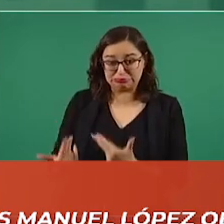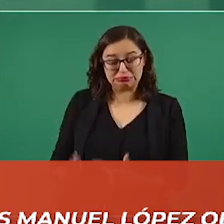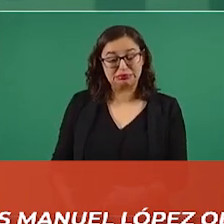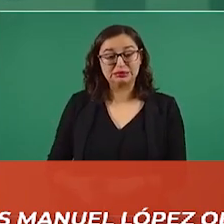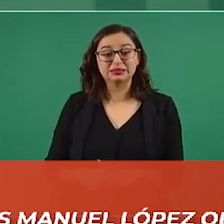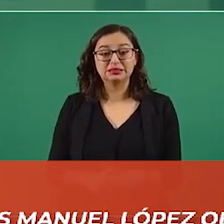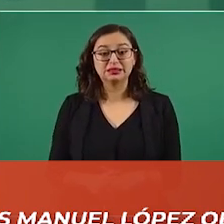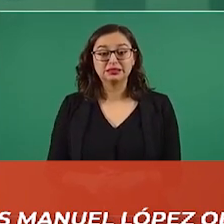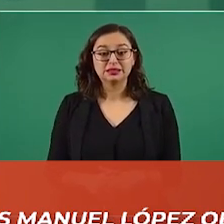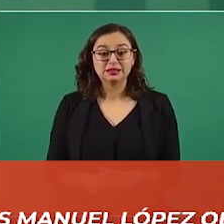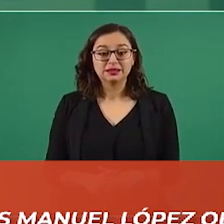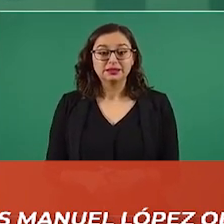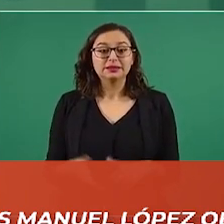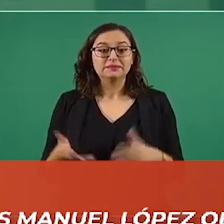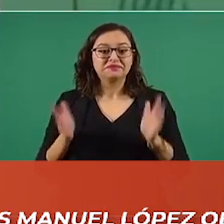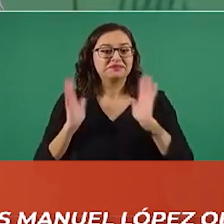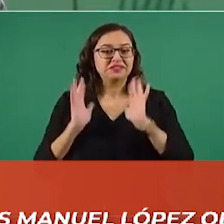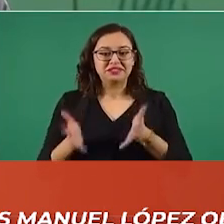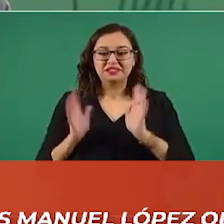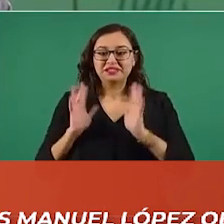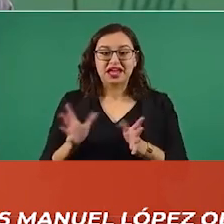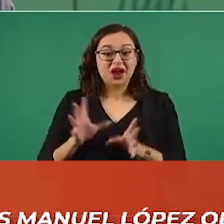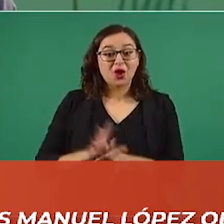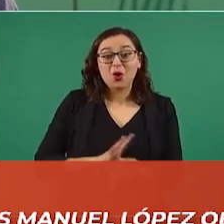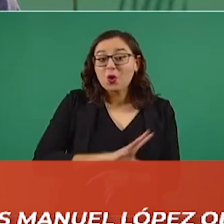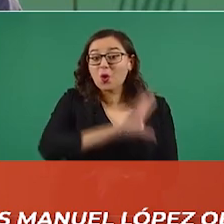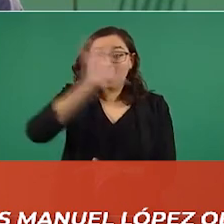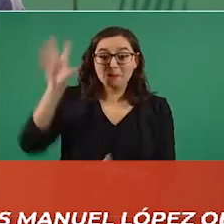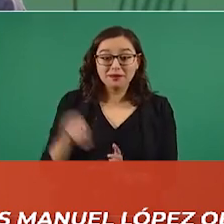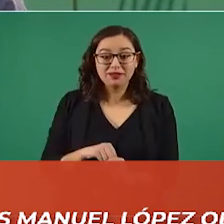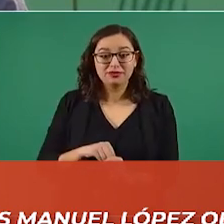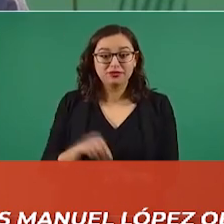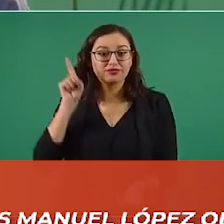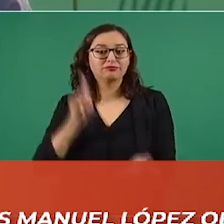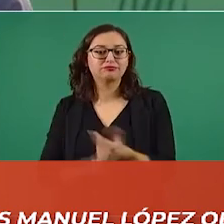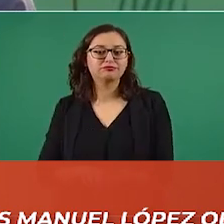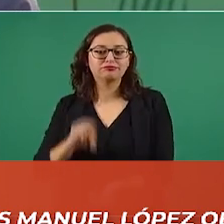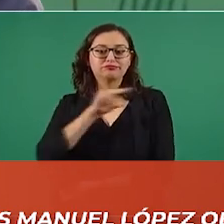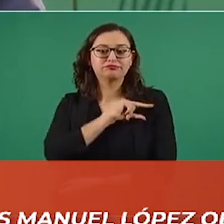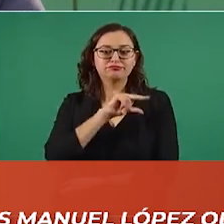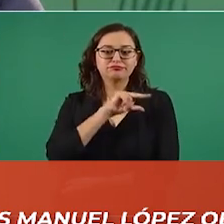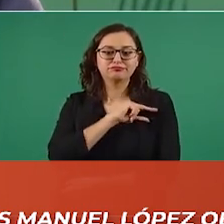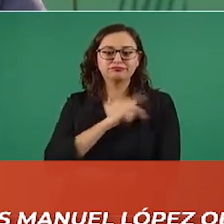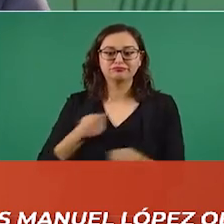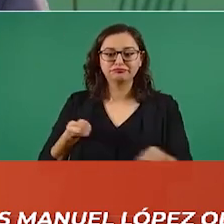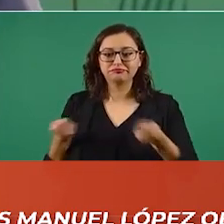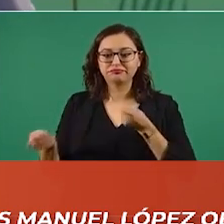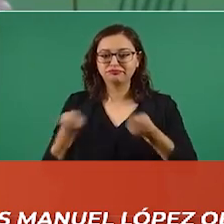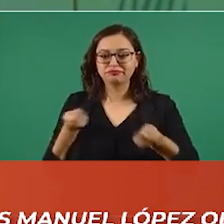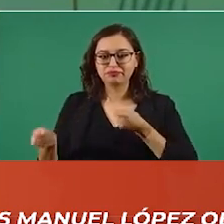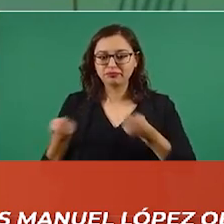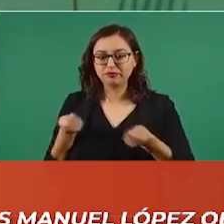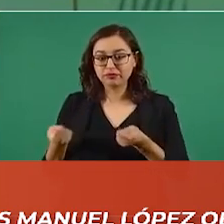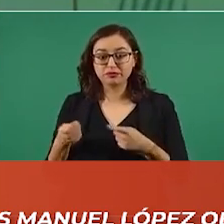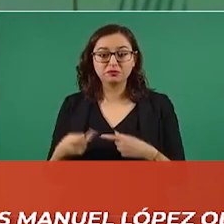Ya lo habían privatizado por completo, todo subrogado. Te vas a hacer un